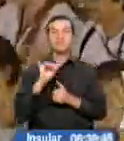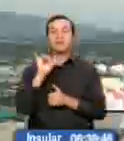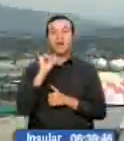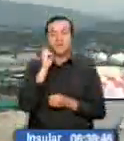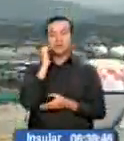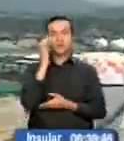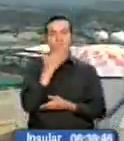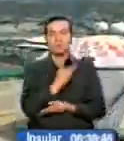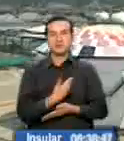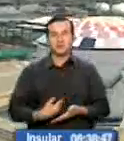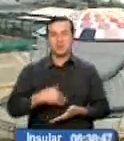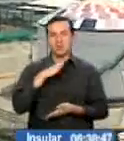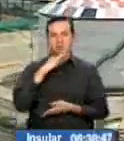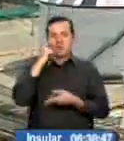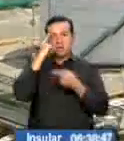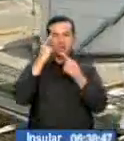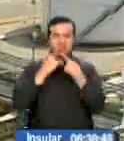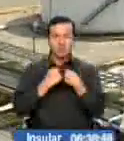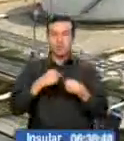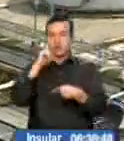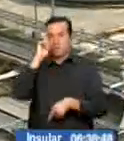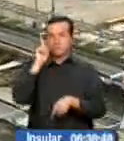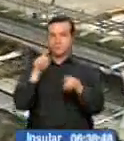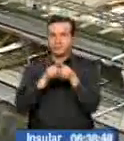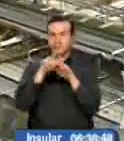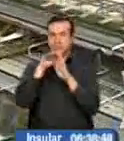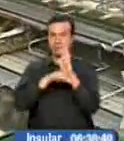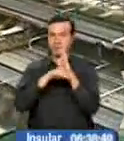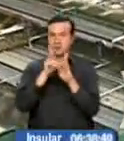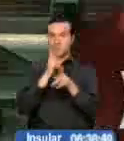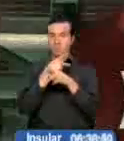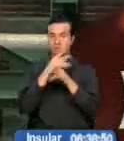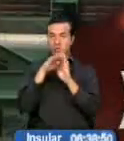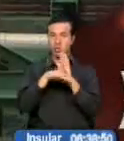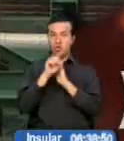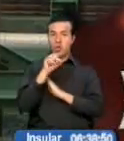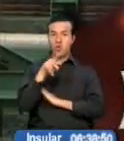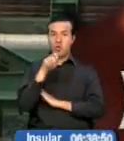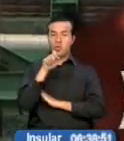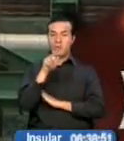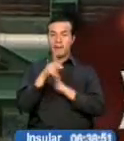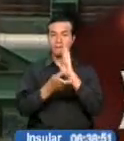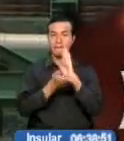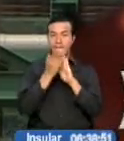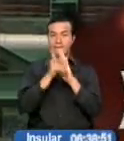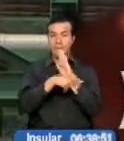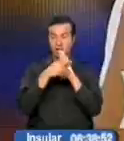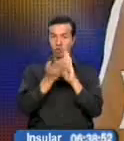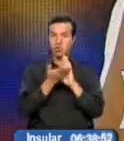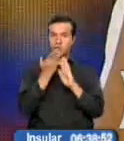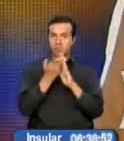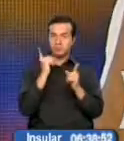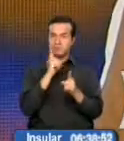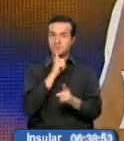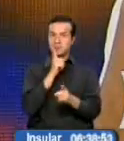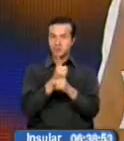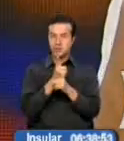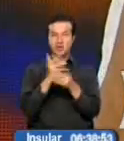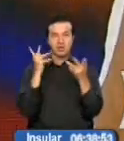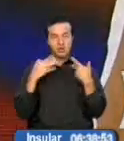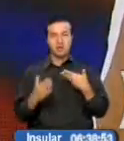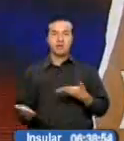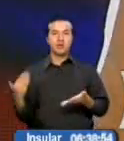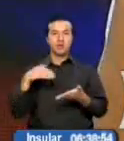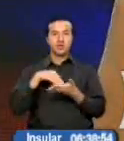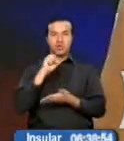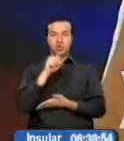Correa también dio a conocer que gracias al acuerdo de reducción de crudo de la OPEP, el barril de petróleo mejoró su precio. Gracias a que volvimos a la